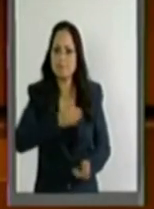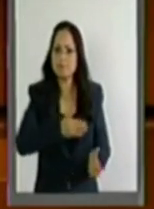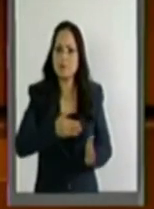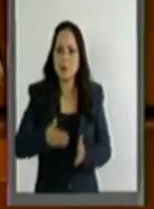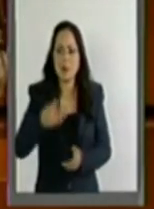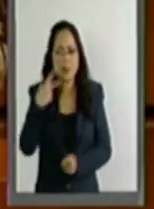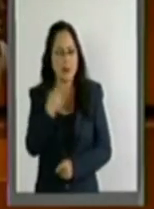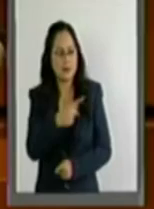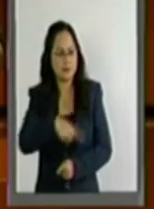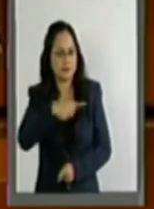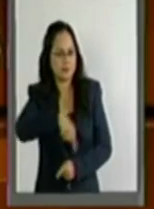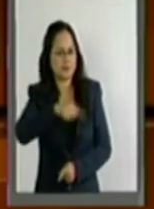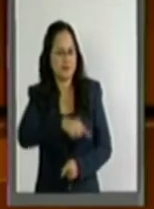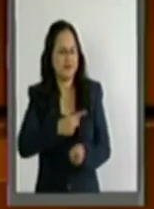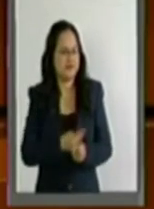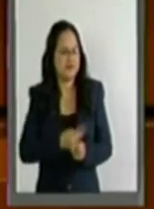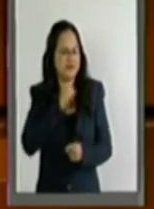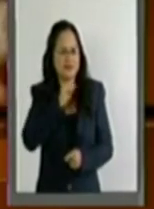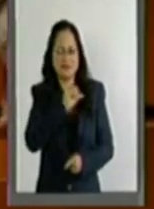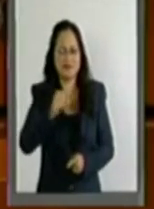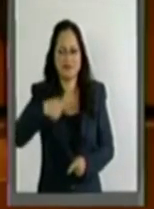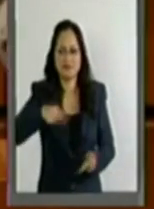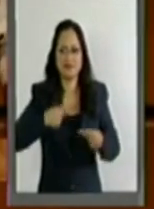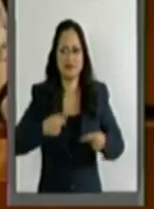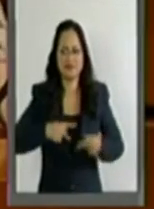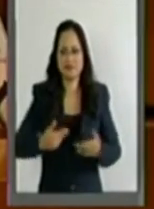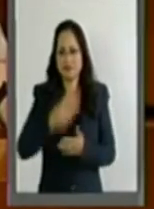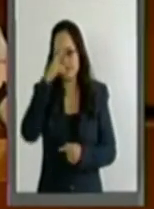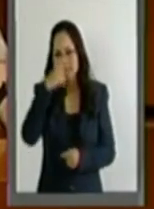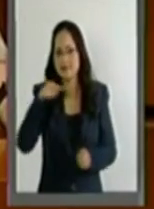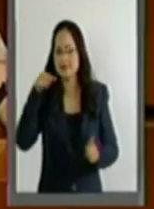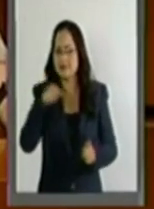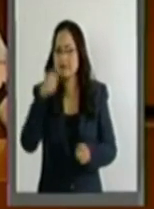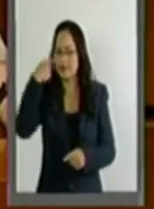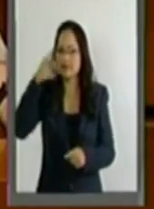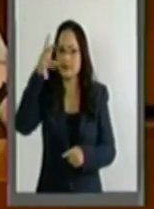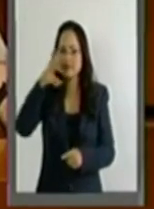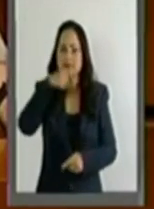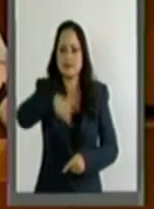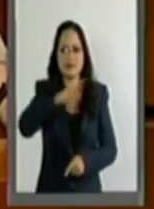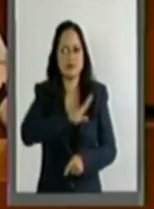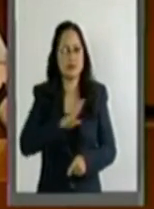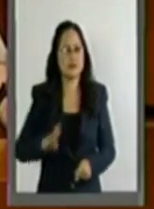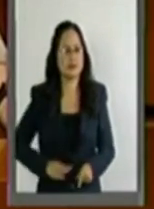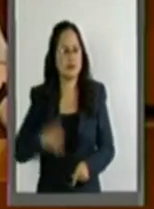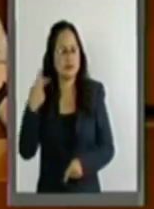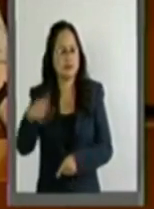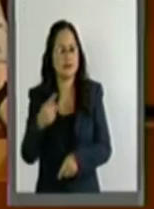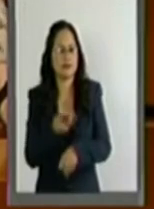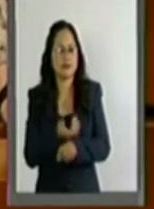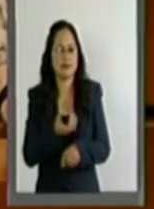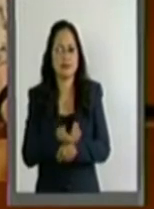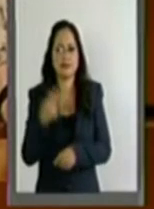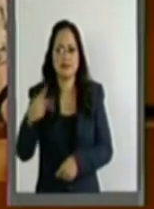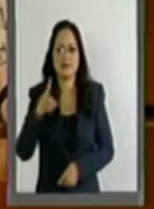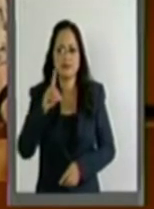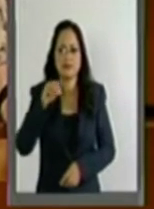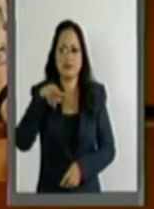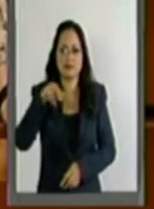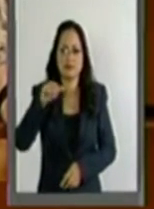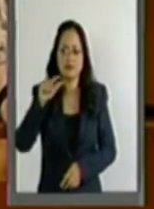profundamente intolerantes, que ha vertido en el marco de la elección presidencial Donald Trump en Estados